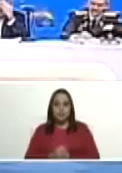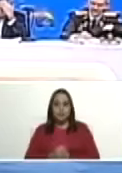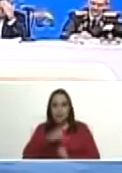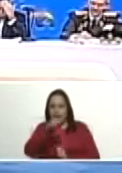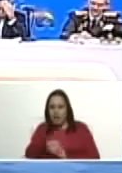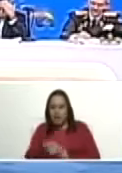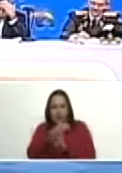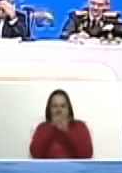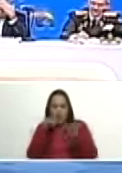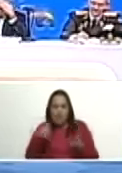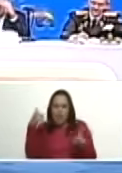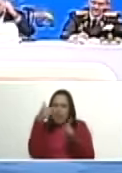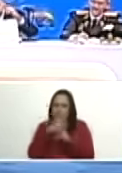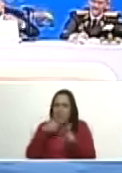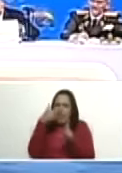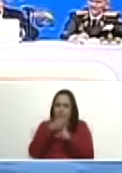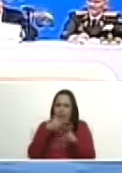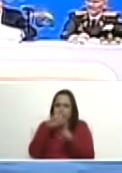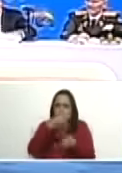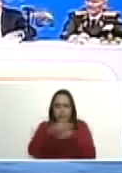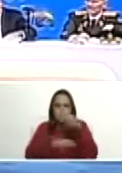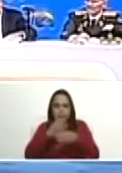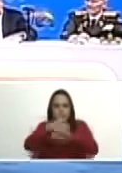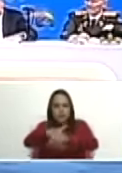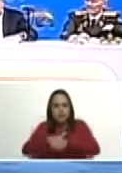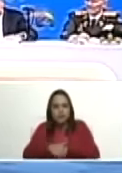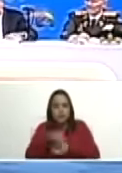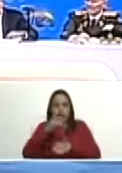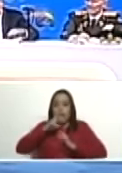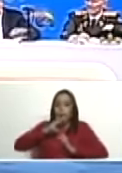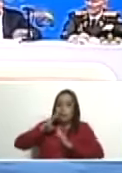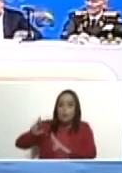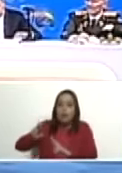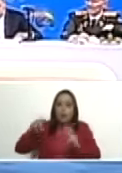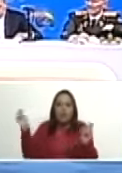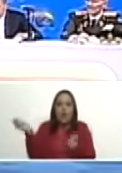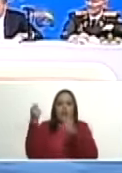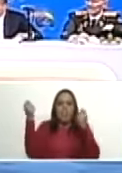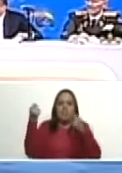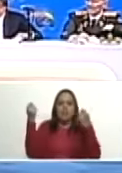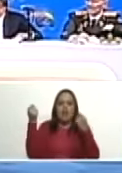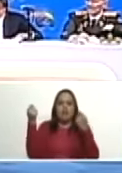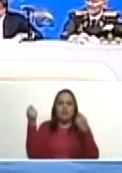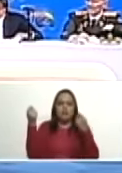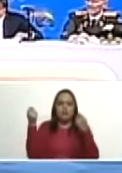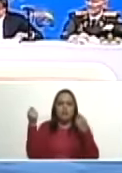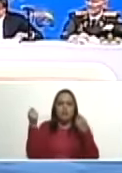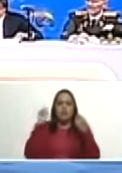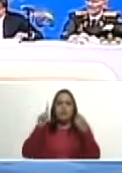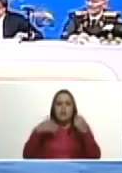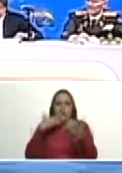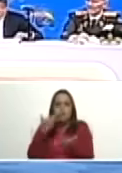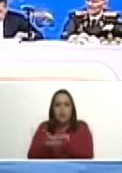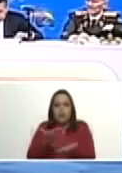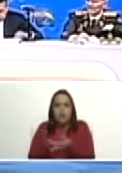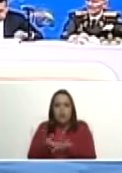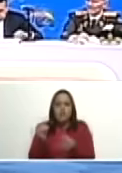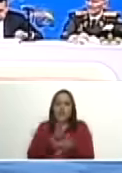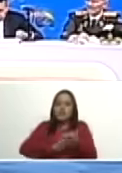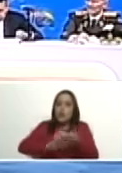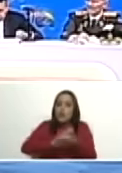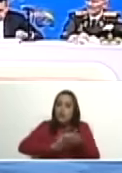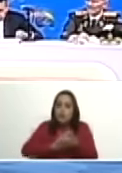de agresiones e incursiones británicas fueron respondidas con protestas y propuestas de